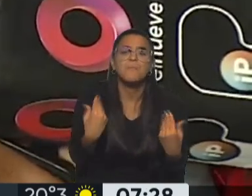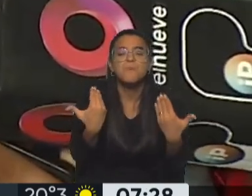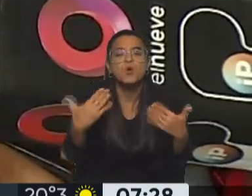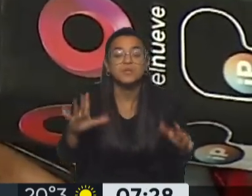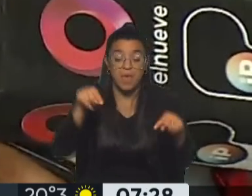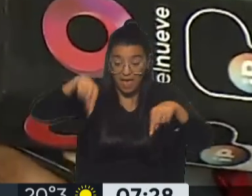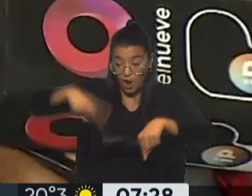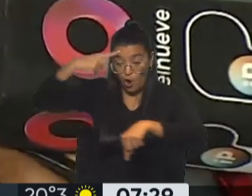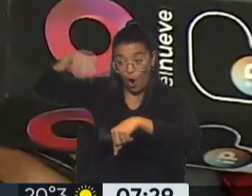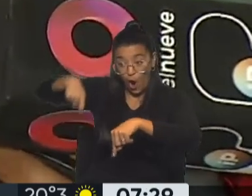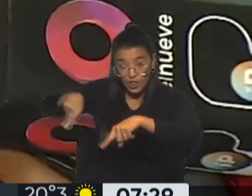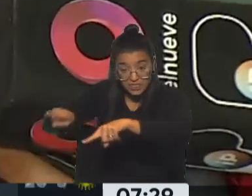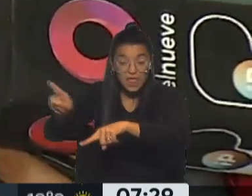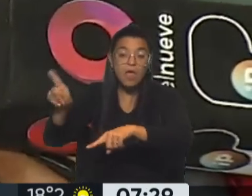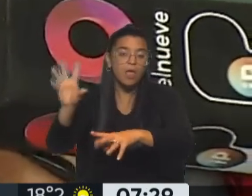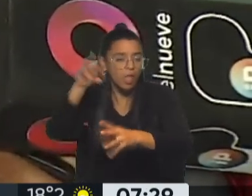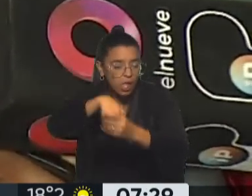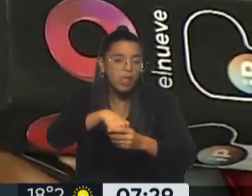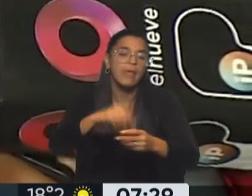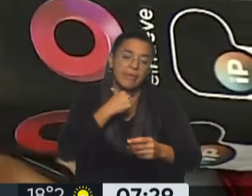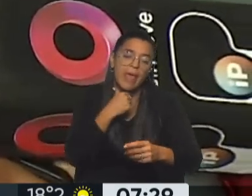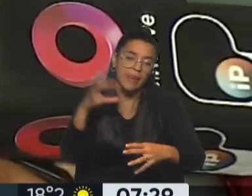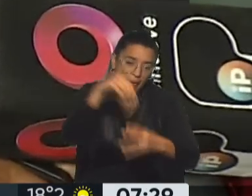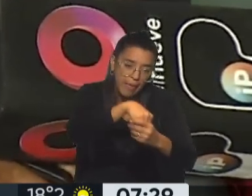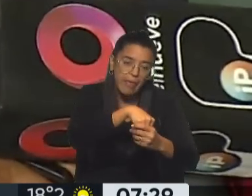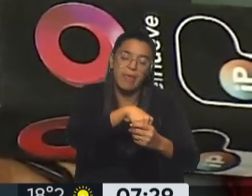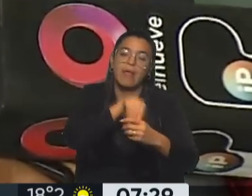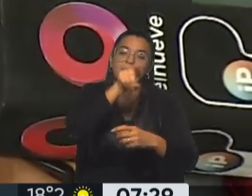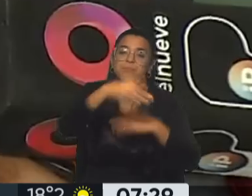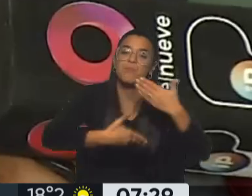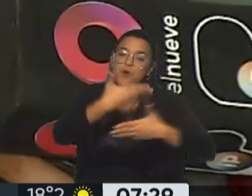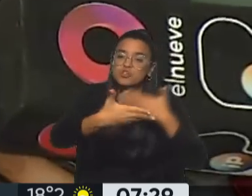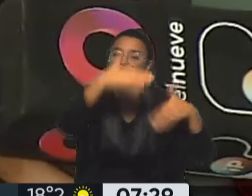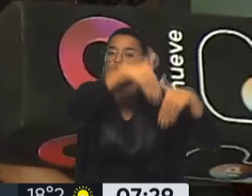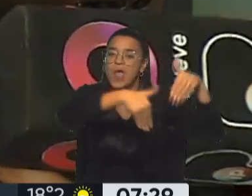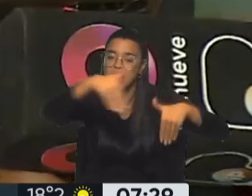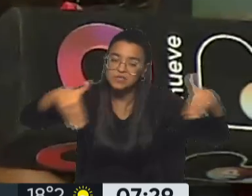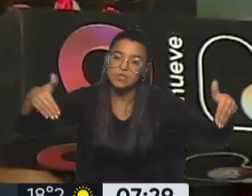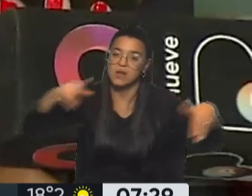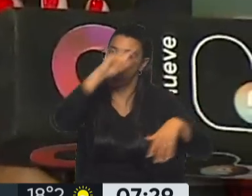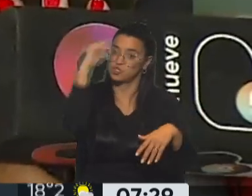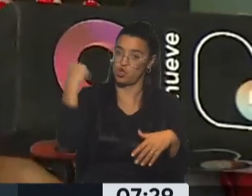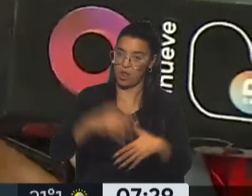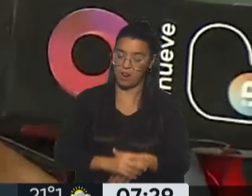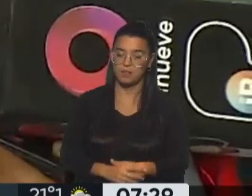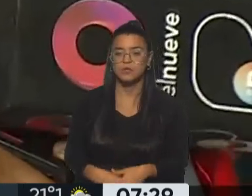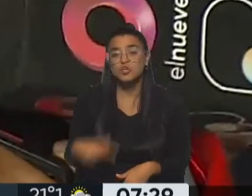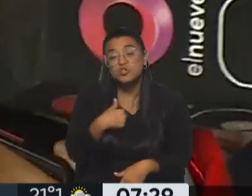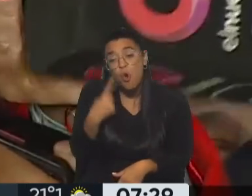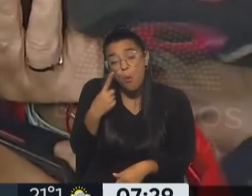que esta Corte interfiera o pretenda interferir en el proceso electoral a nivel nacional. Yo lo leo